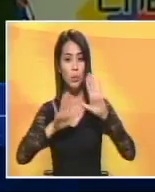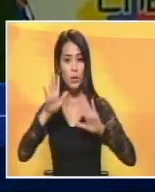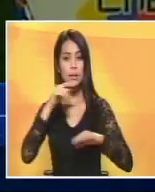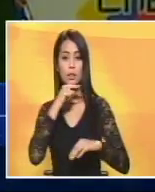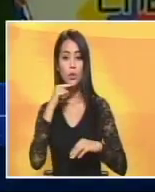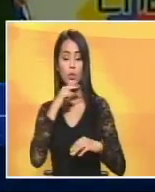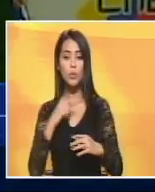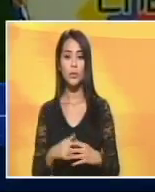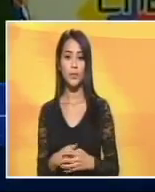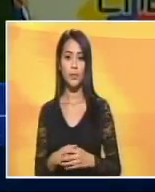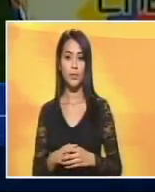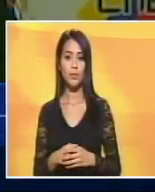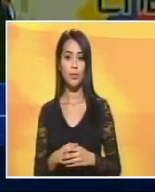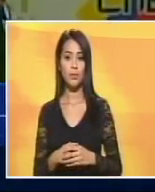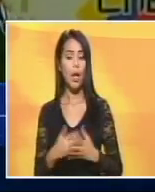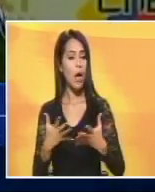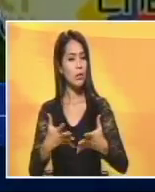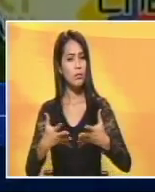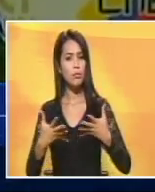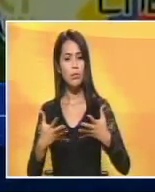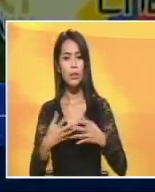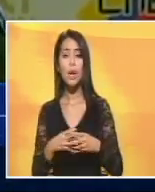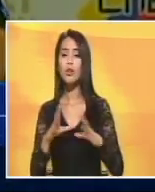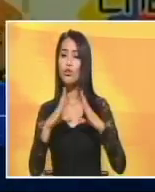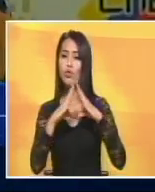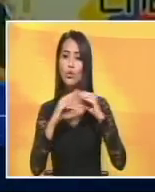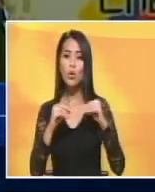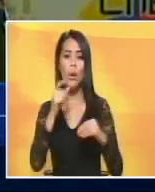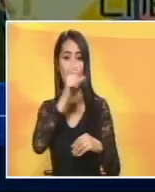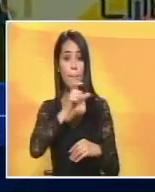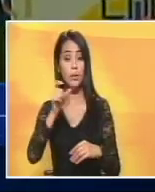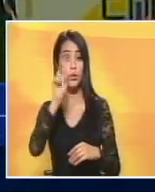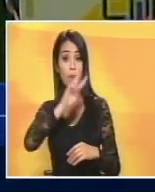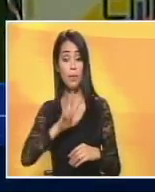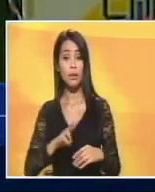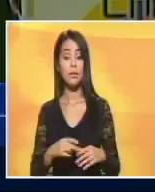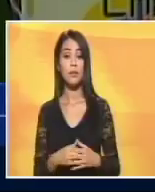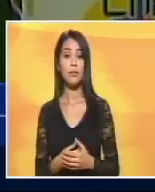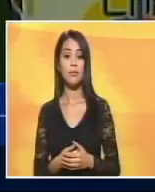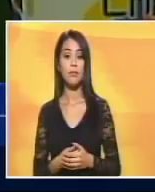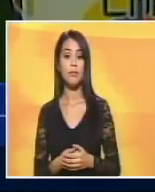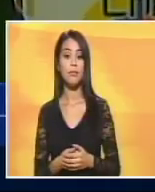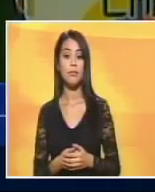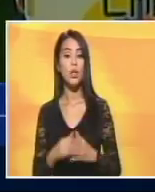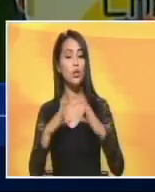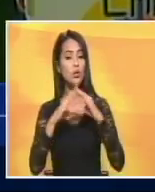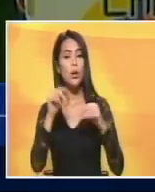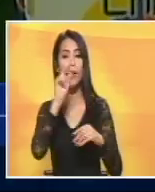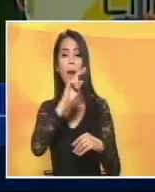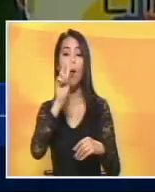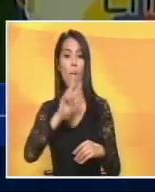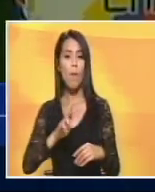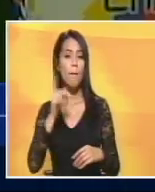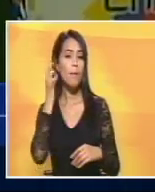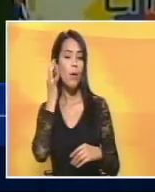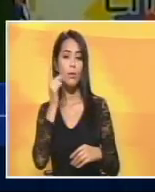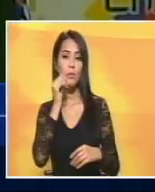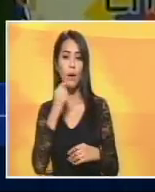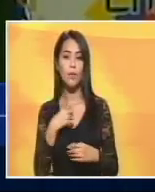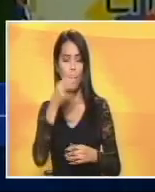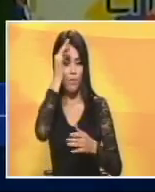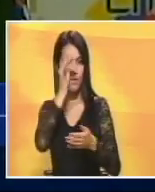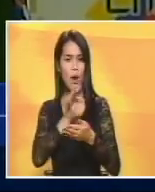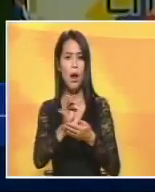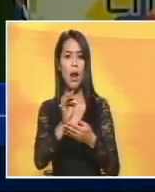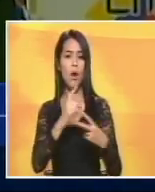octubre, bueno, tengan el éxito que todos los venezolanos de bien, los venezolanos y venezolanas de buena fe, de buena